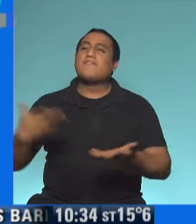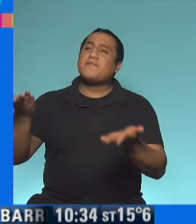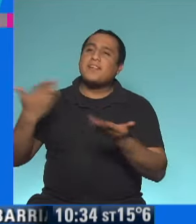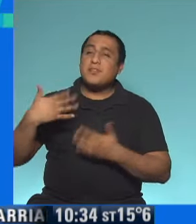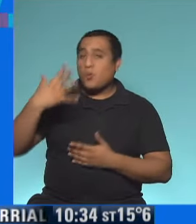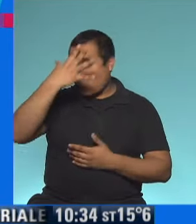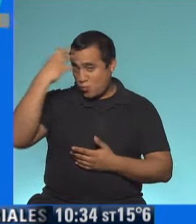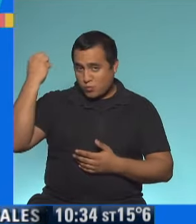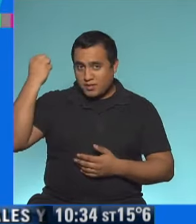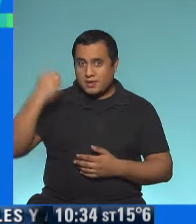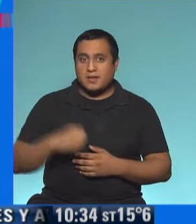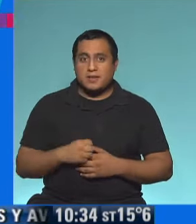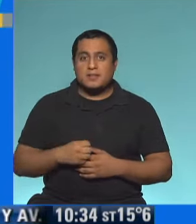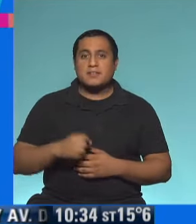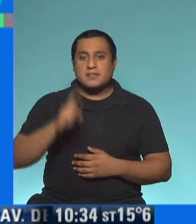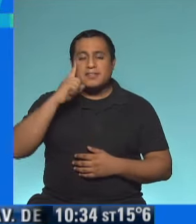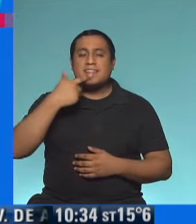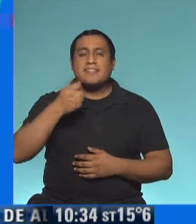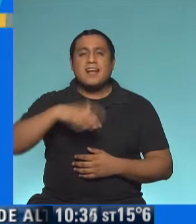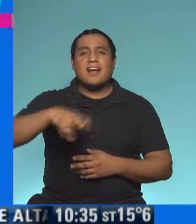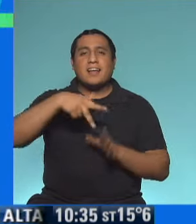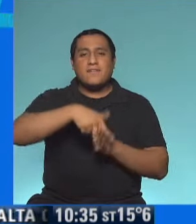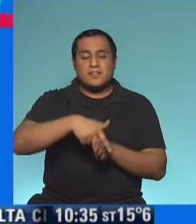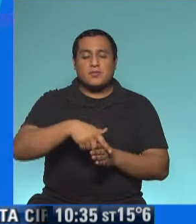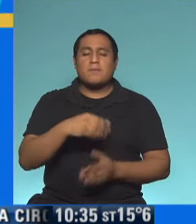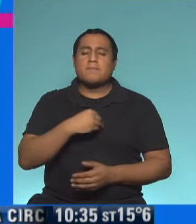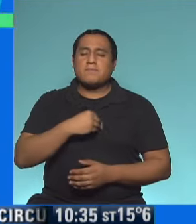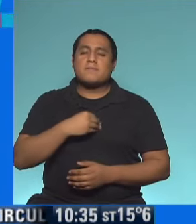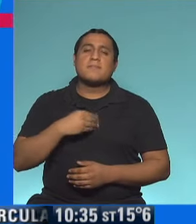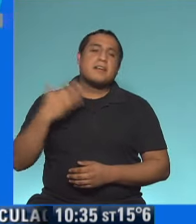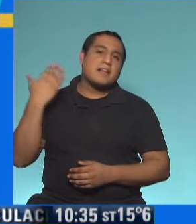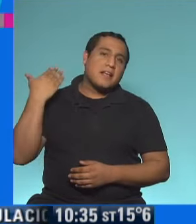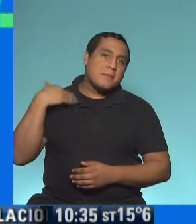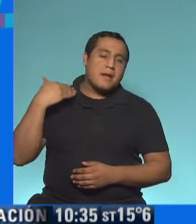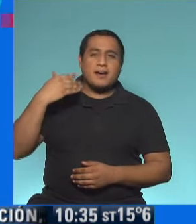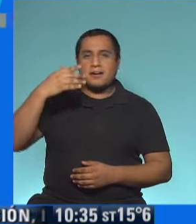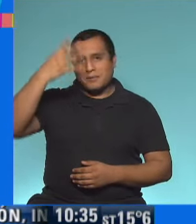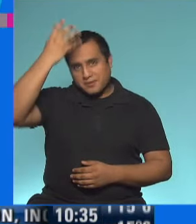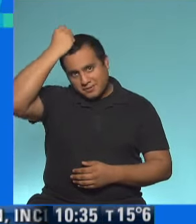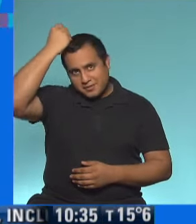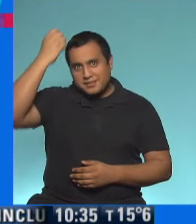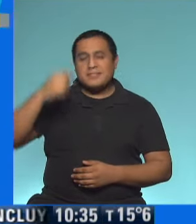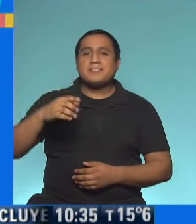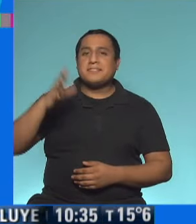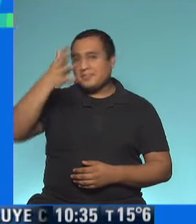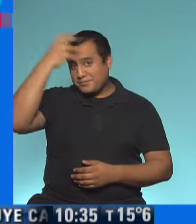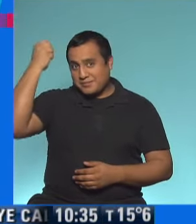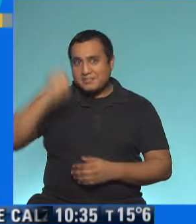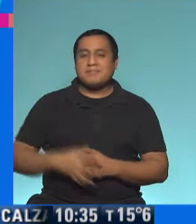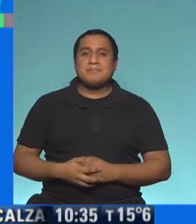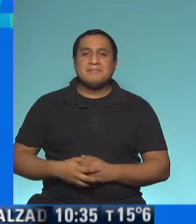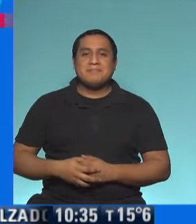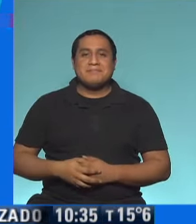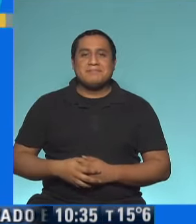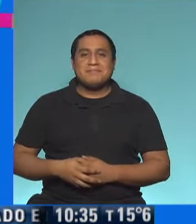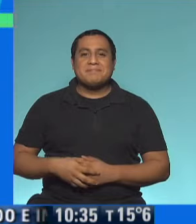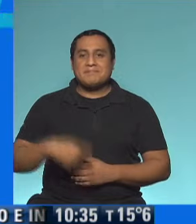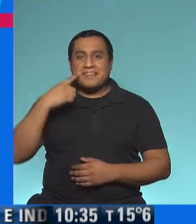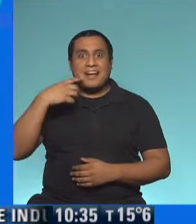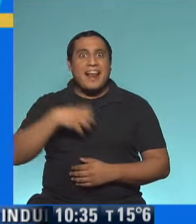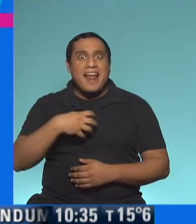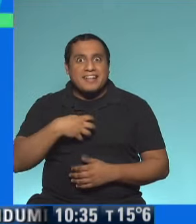¡Bienvenida, Nuria! Isa de Caballito, fan de Emi, Maga y Nuria. ¡Claro que sí! ¡A